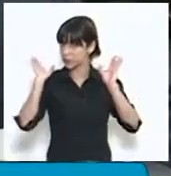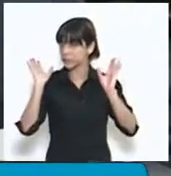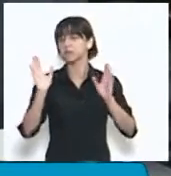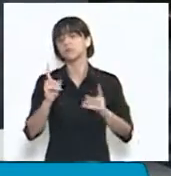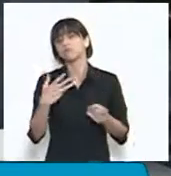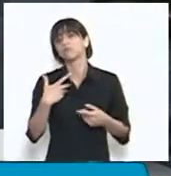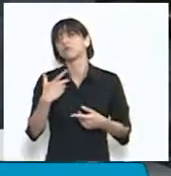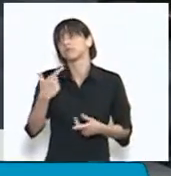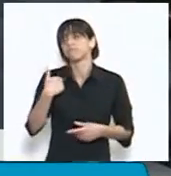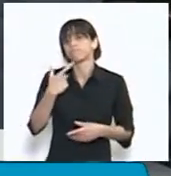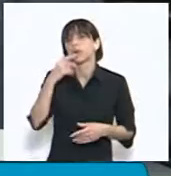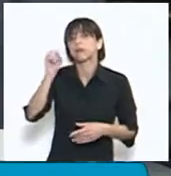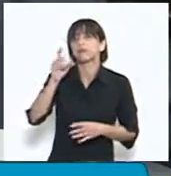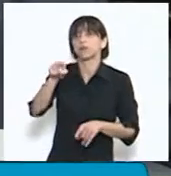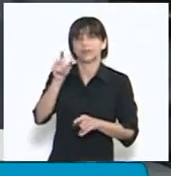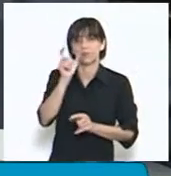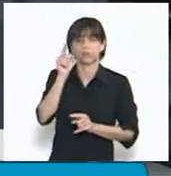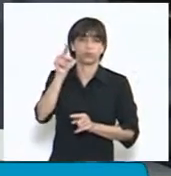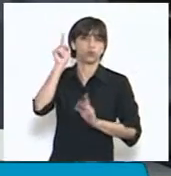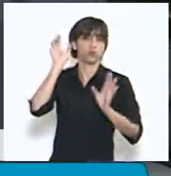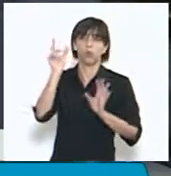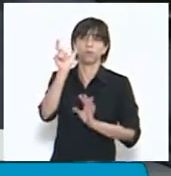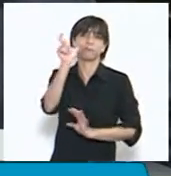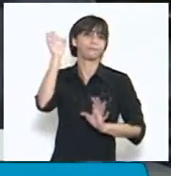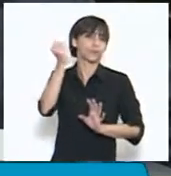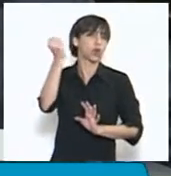Ha sido difícil en todo este tiempo separar